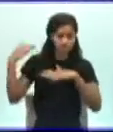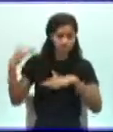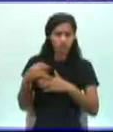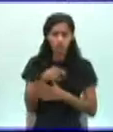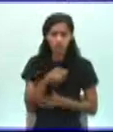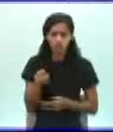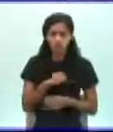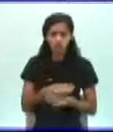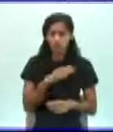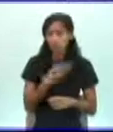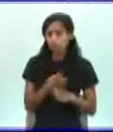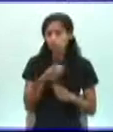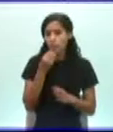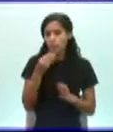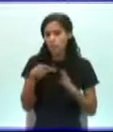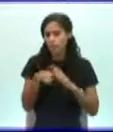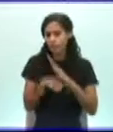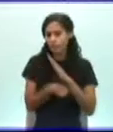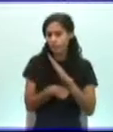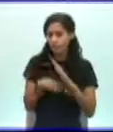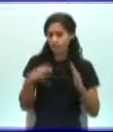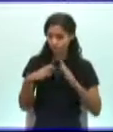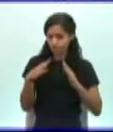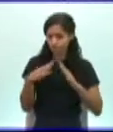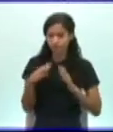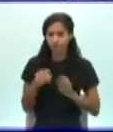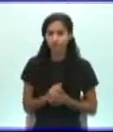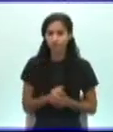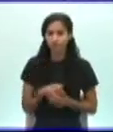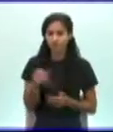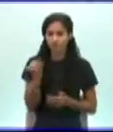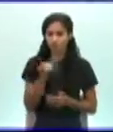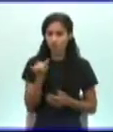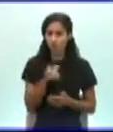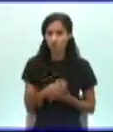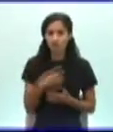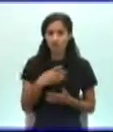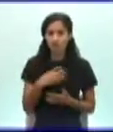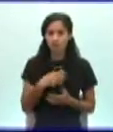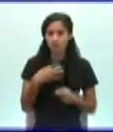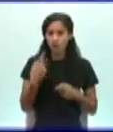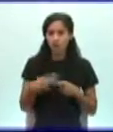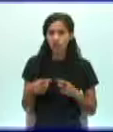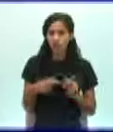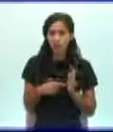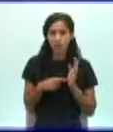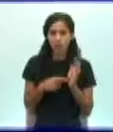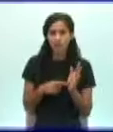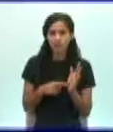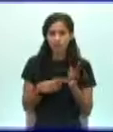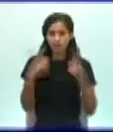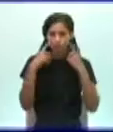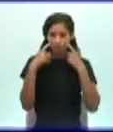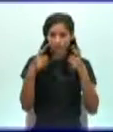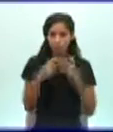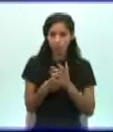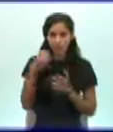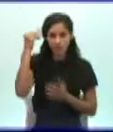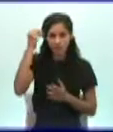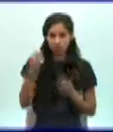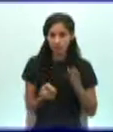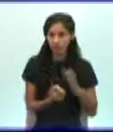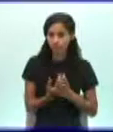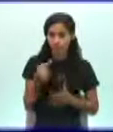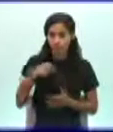ustedes luego profundizarán en sus casas. Además, tenemos otro representante destacado del pensamiento fundacional